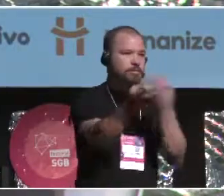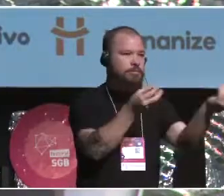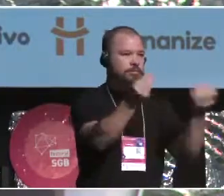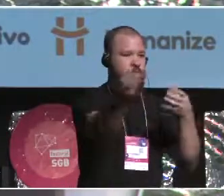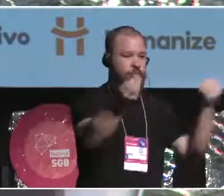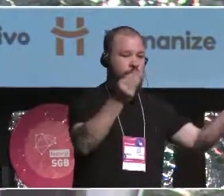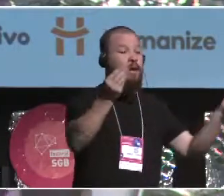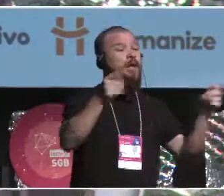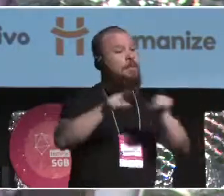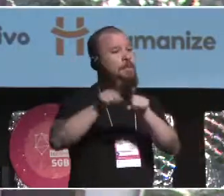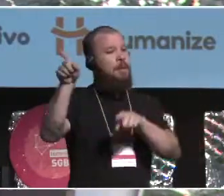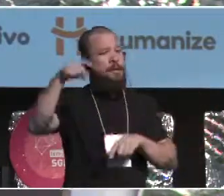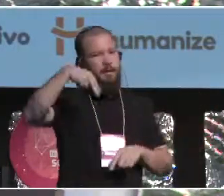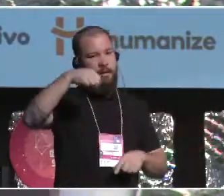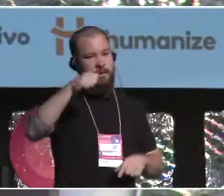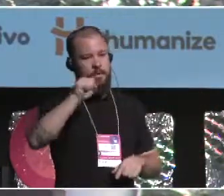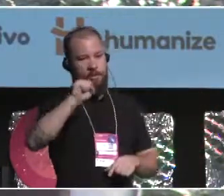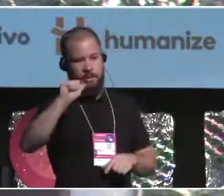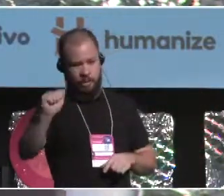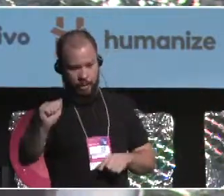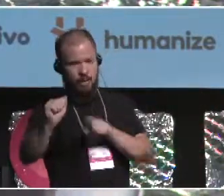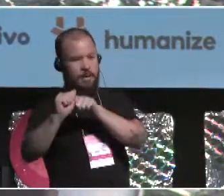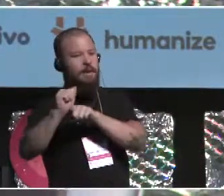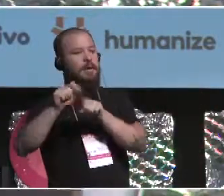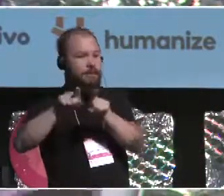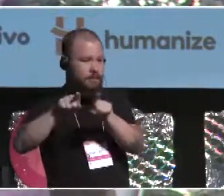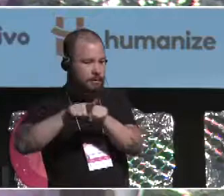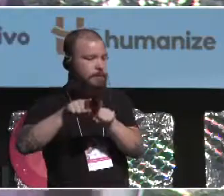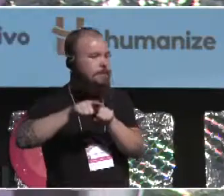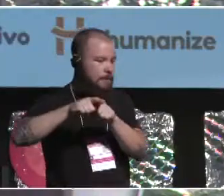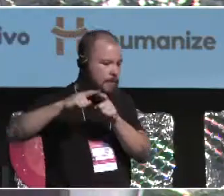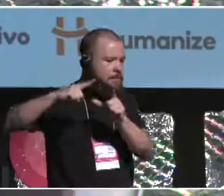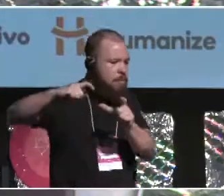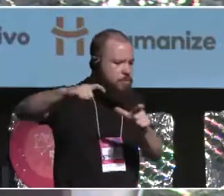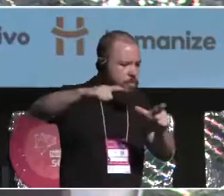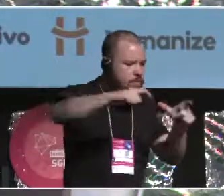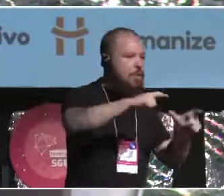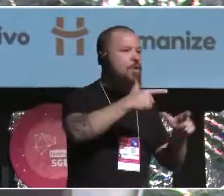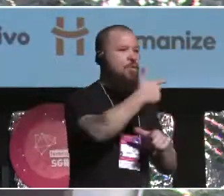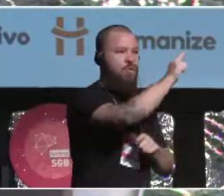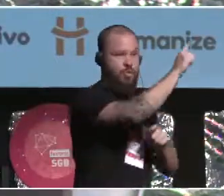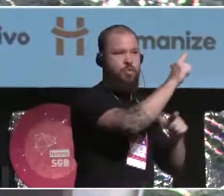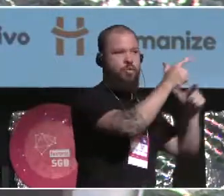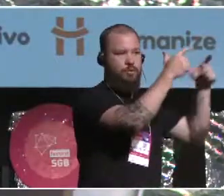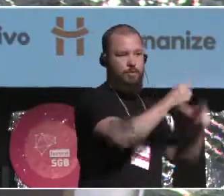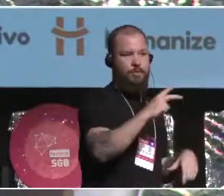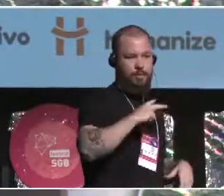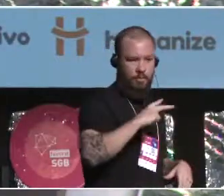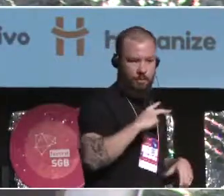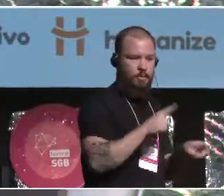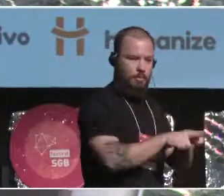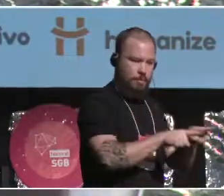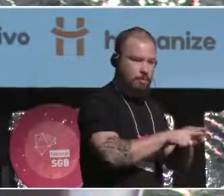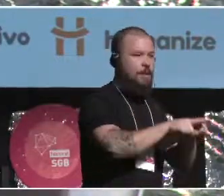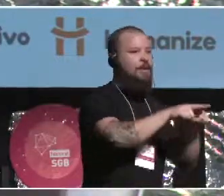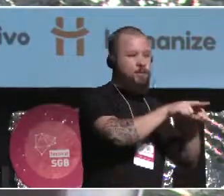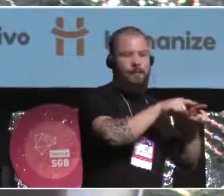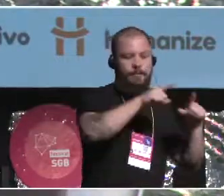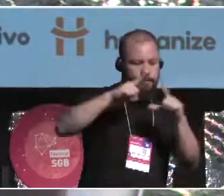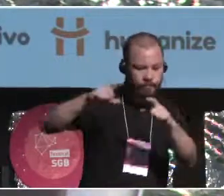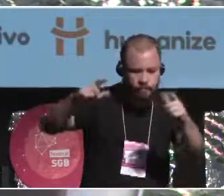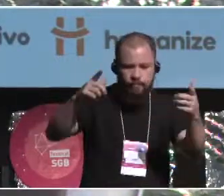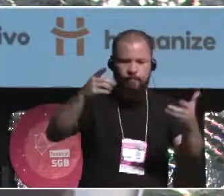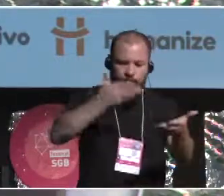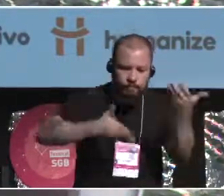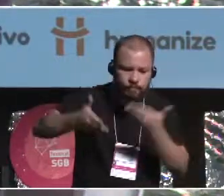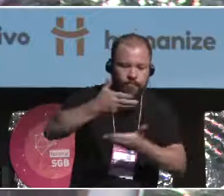tema geoespacial, está sector privado, está gobierno, y se empiezan a ver una serie de alianzas en pro de buscar nuevos mecanismos para